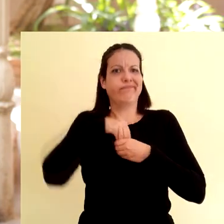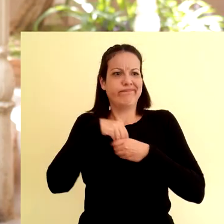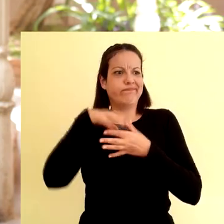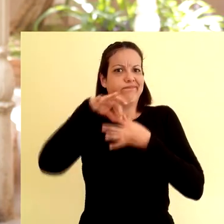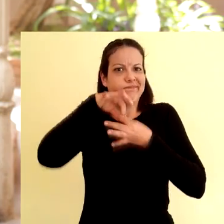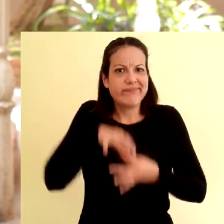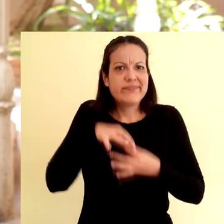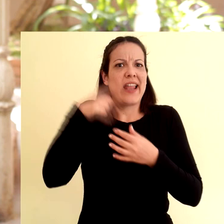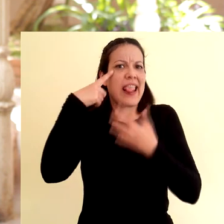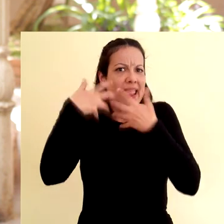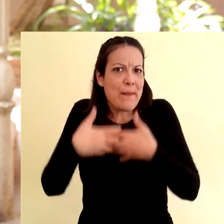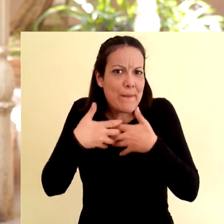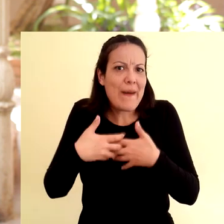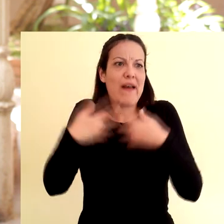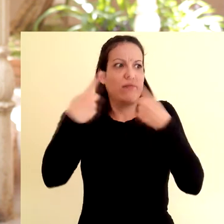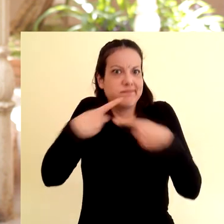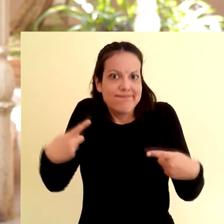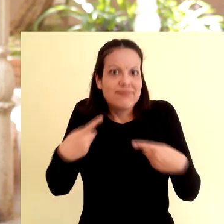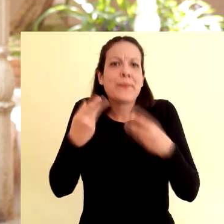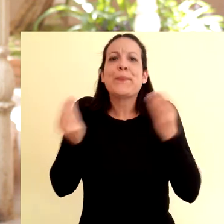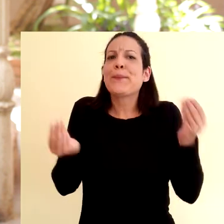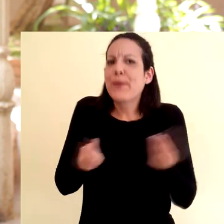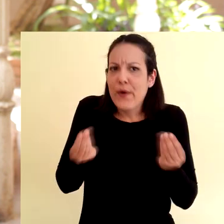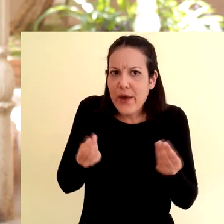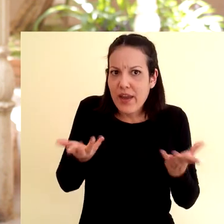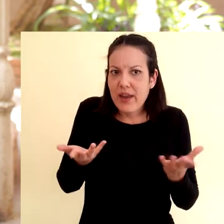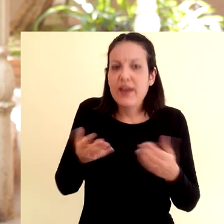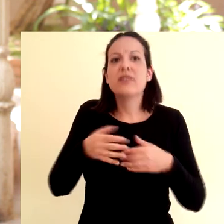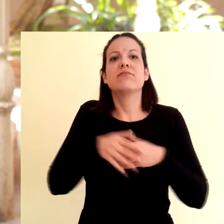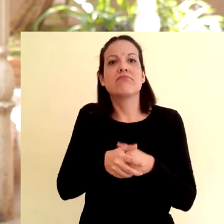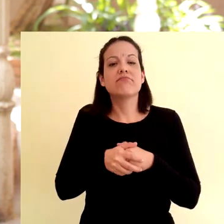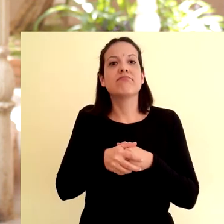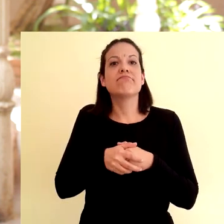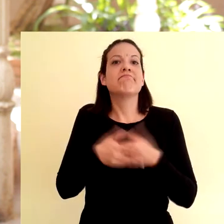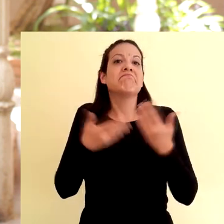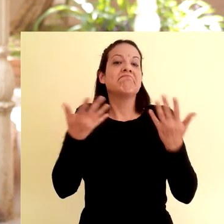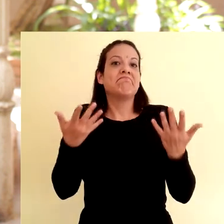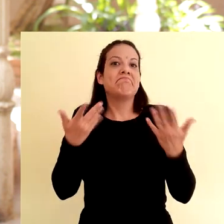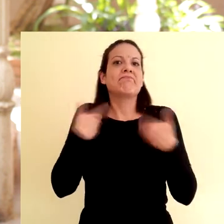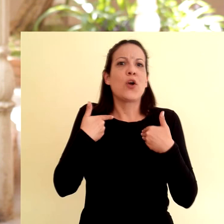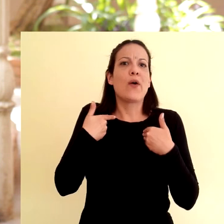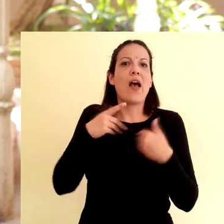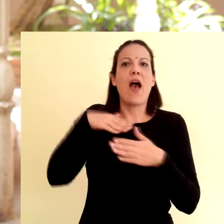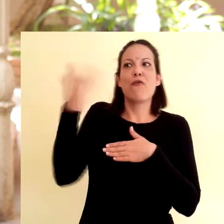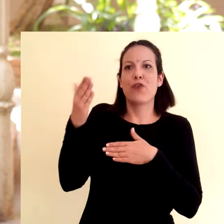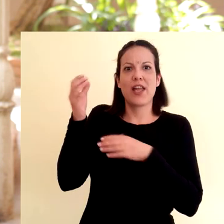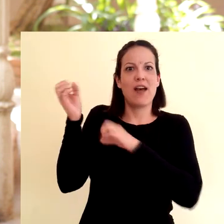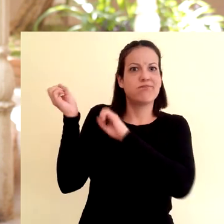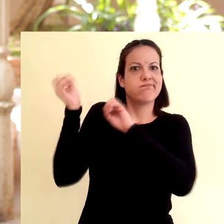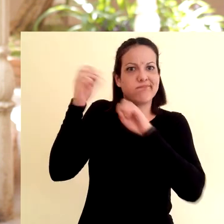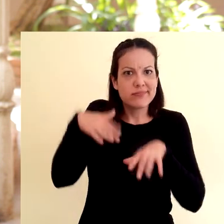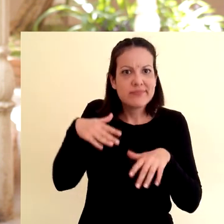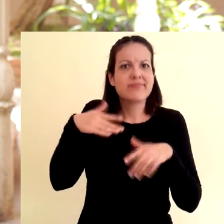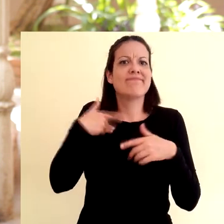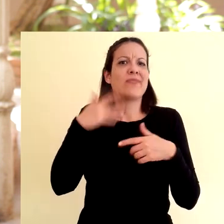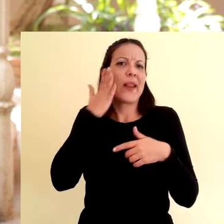muy atravesada estoy, muy atravesada. Pero estoy muy atravesada porque, digamos, soy migrante, soy